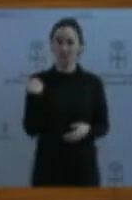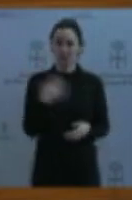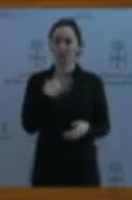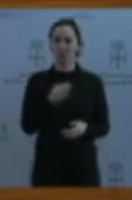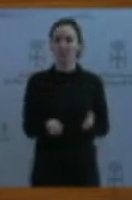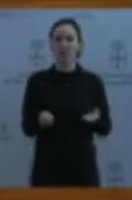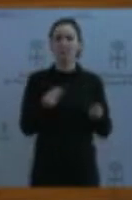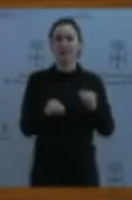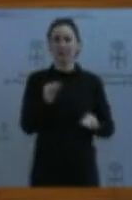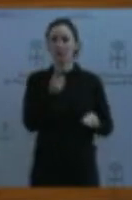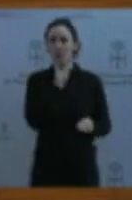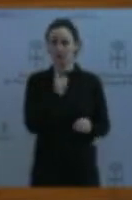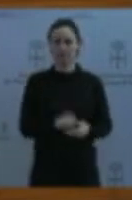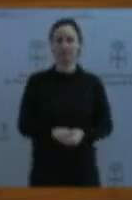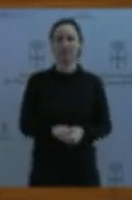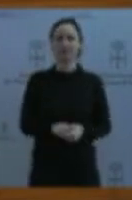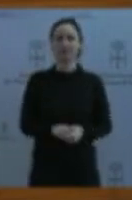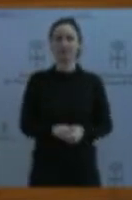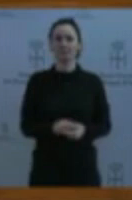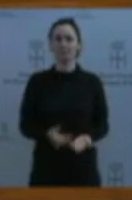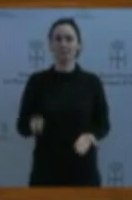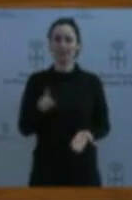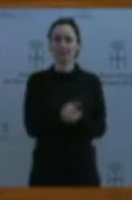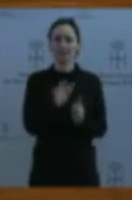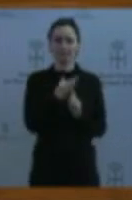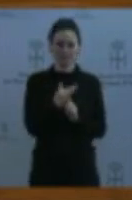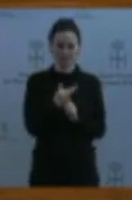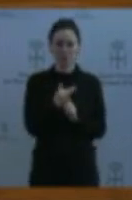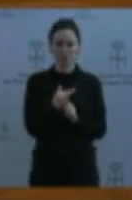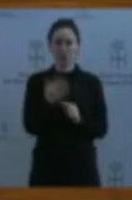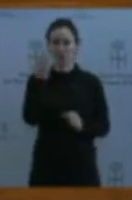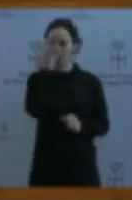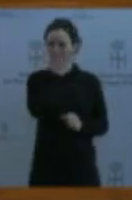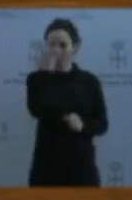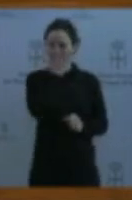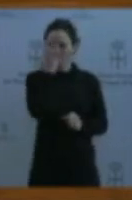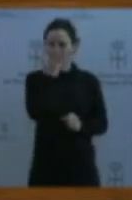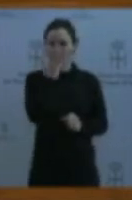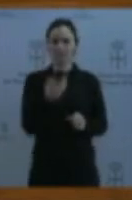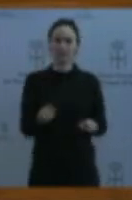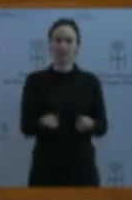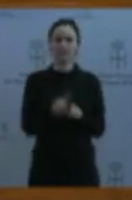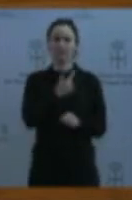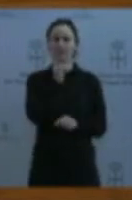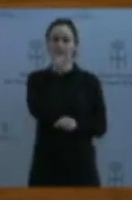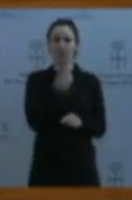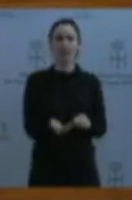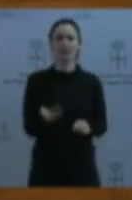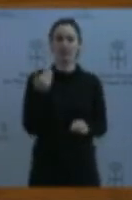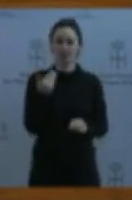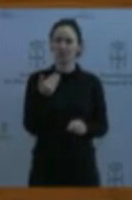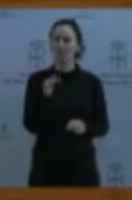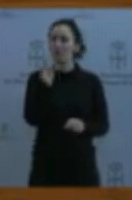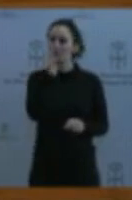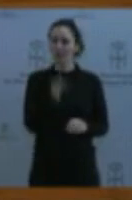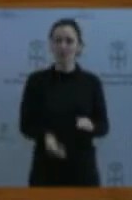a un escenario en el que la sospecha y el peso de los errores anteriores sigue pesando. Porque claro, si se llega incluso a abrir